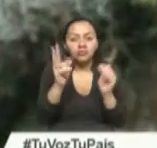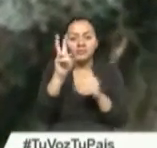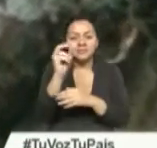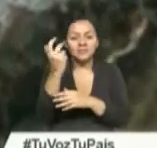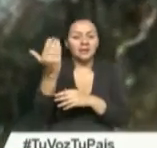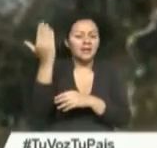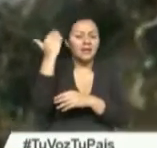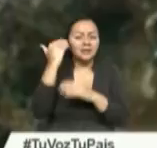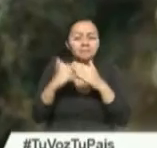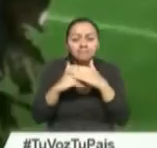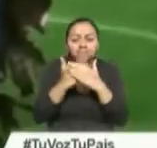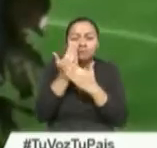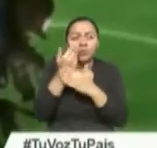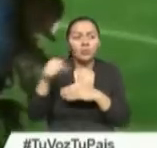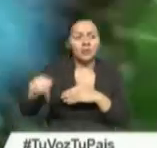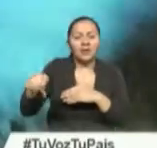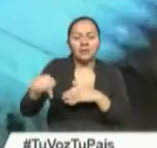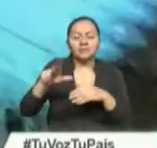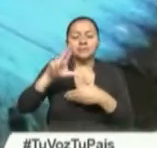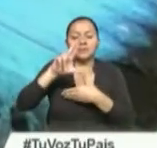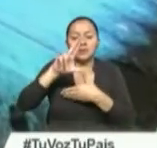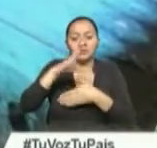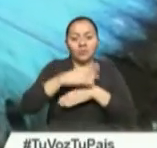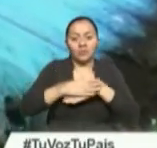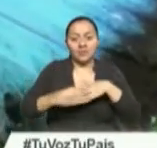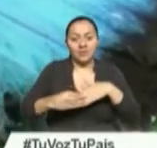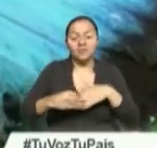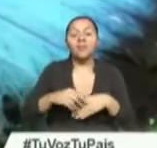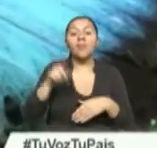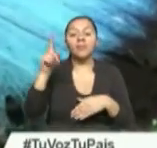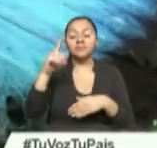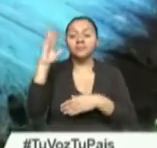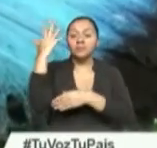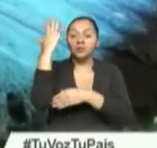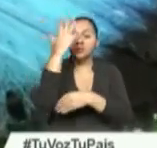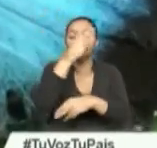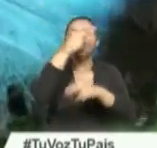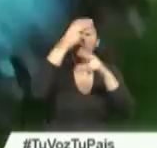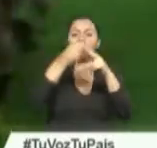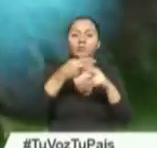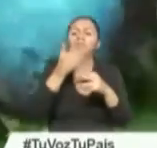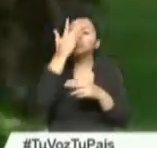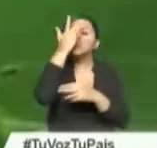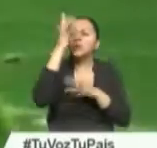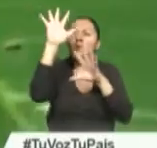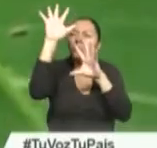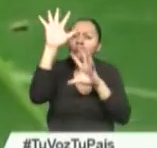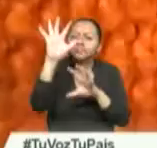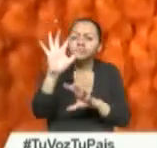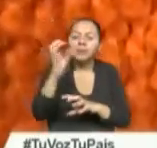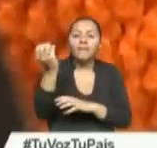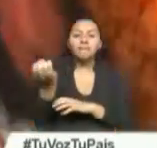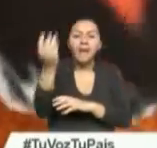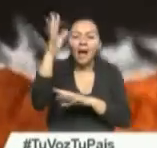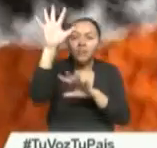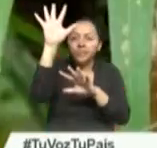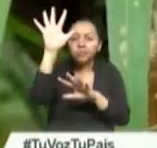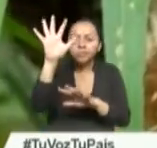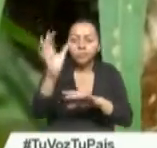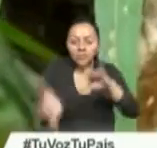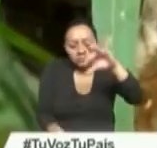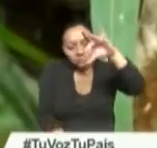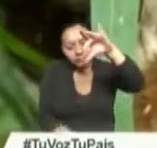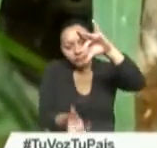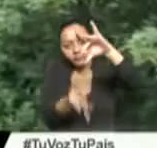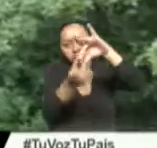reciente especie de mamíferos en América. El bosque nublado toma su nombre por la presencia de neblina que sale de la tierra y choca